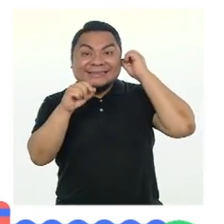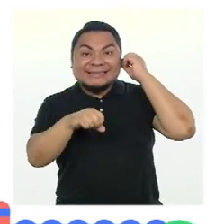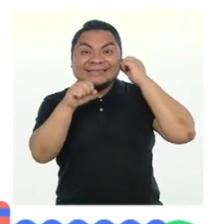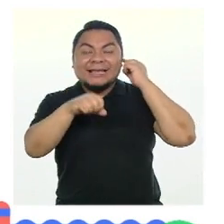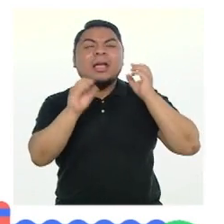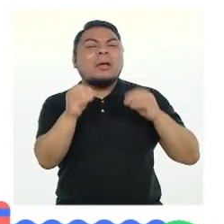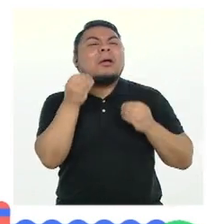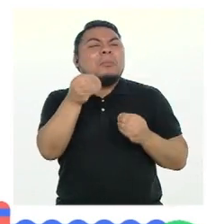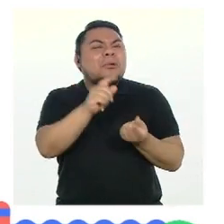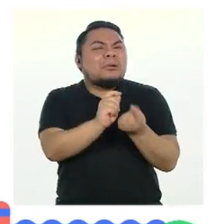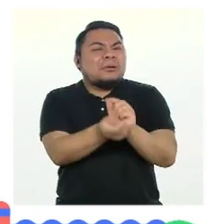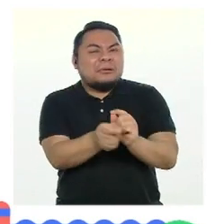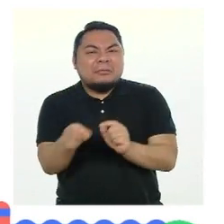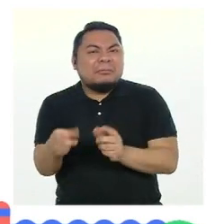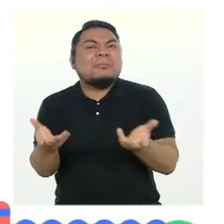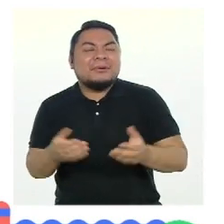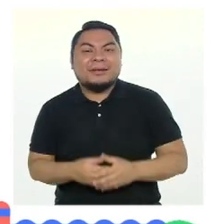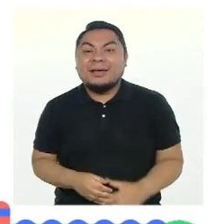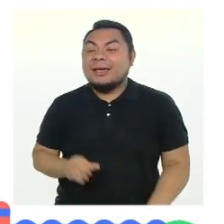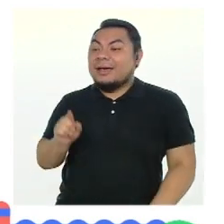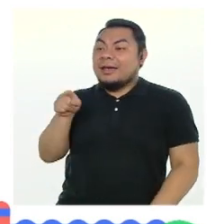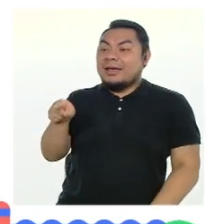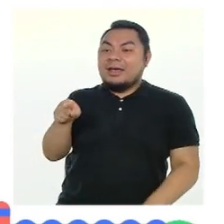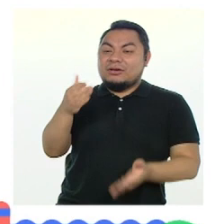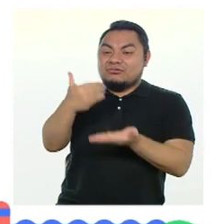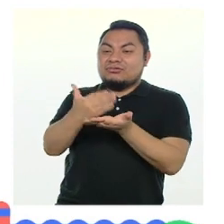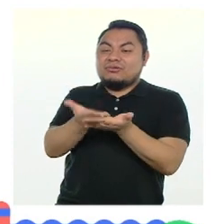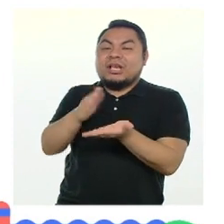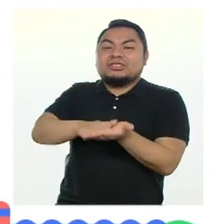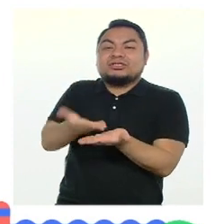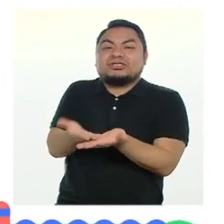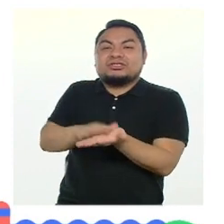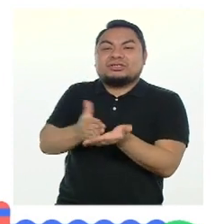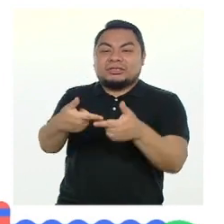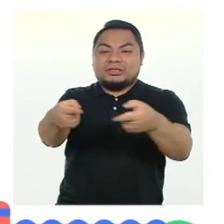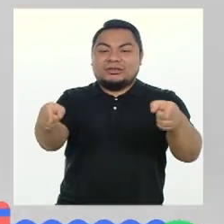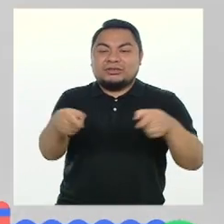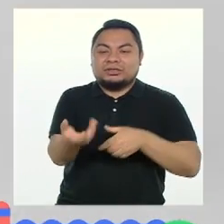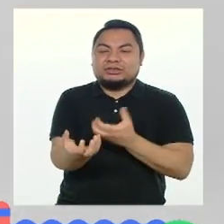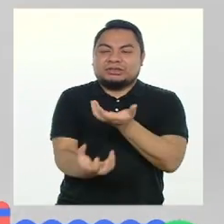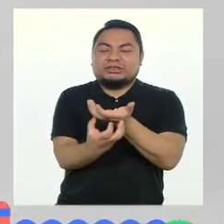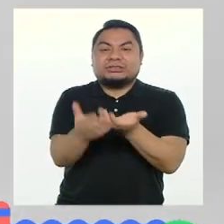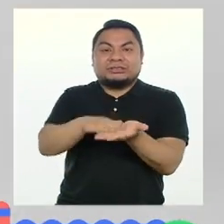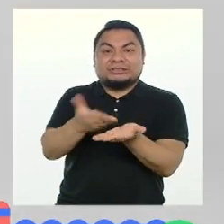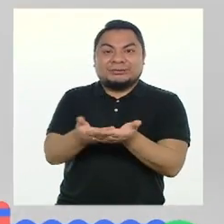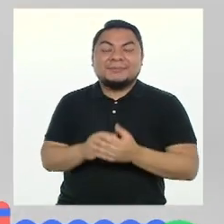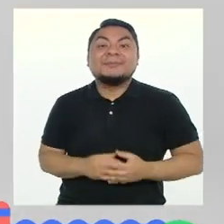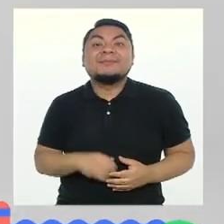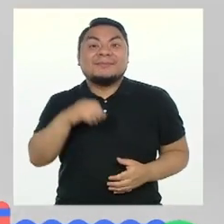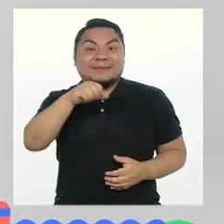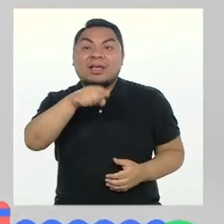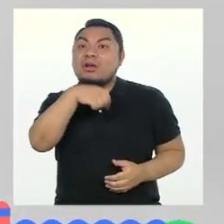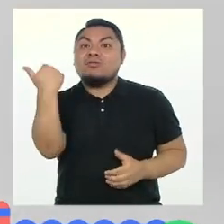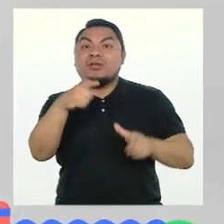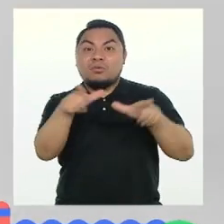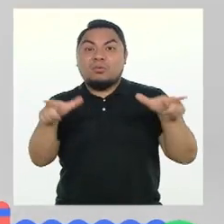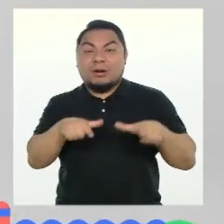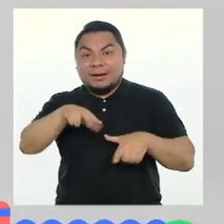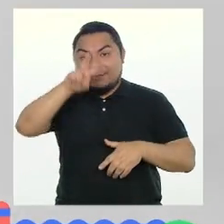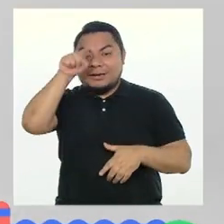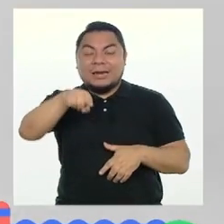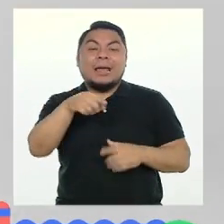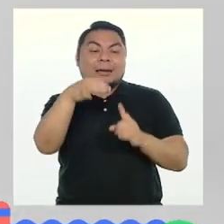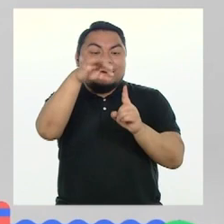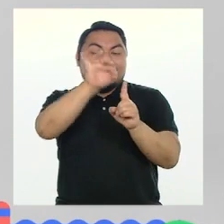qué ha ocurrido eso? Porque lo fríen en la sartén. Pero en otras partes del país, el plátano